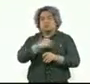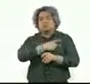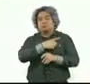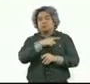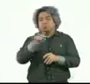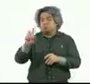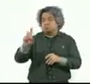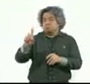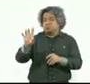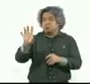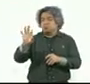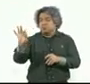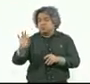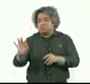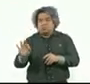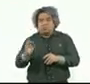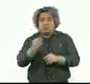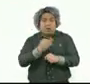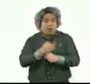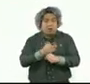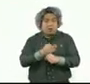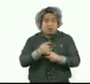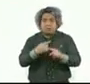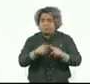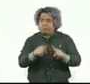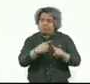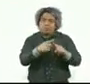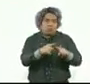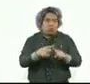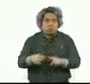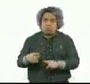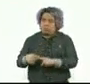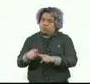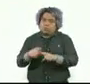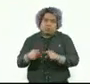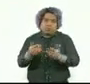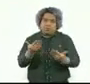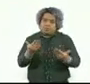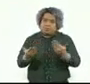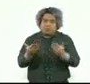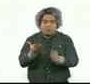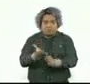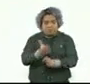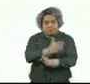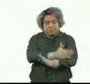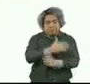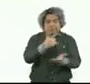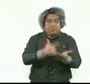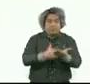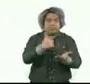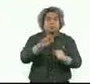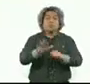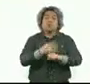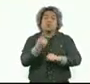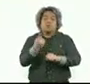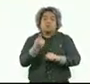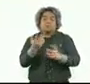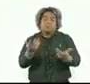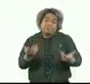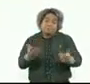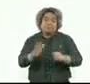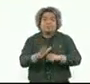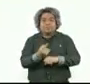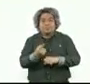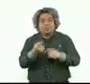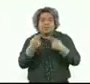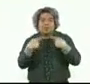Es decir, sí es muy distinto el impacto de los casos que vimos en los casos graves, y esto estamos seguros, tiene que ver con